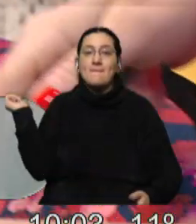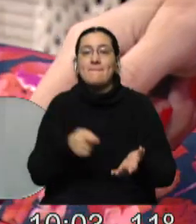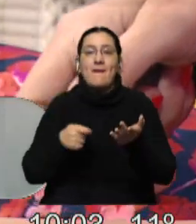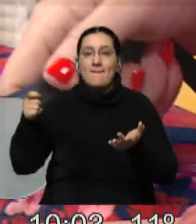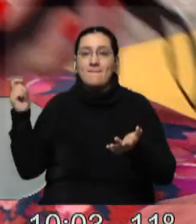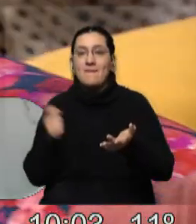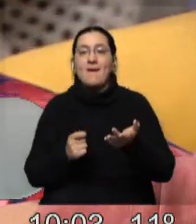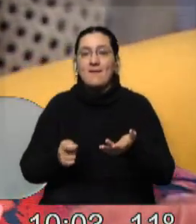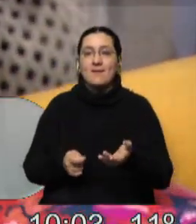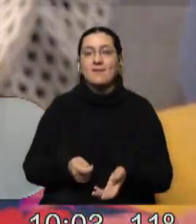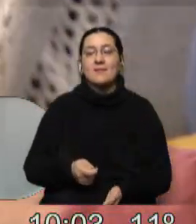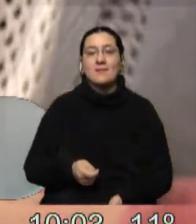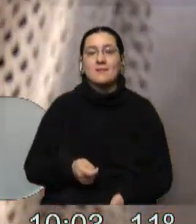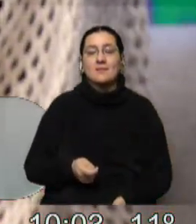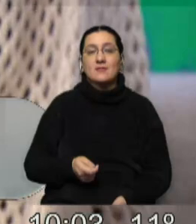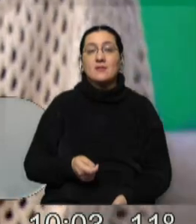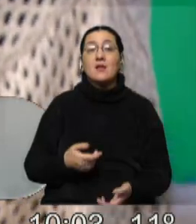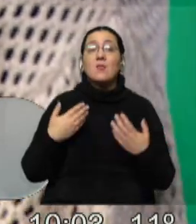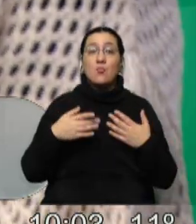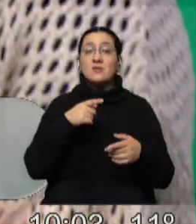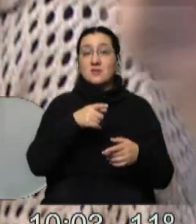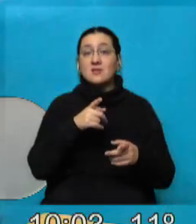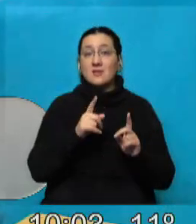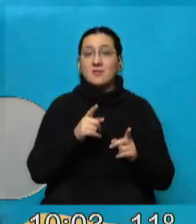suavecito. Tira. Podés este también.